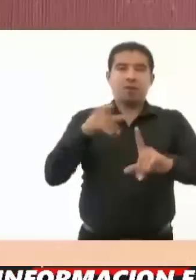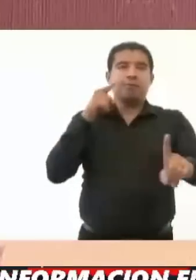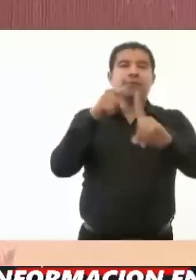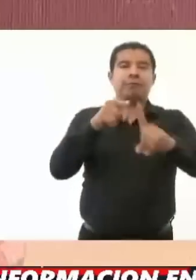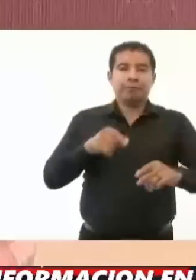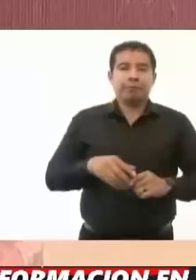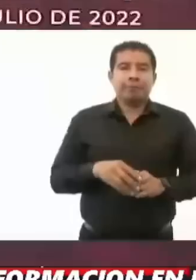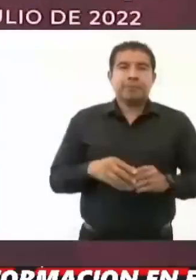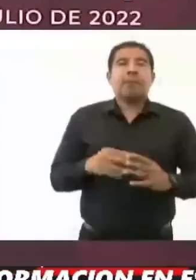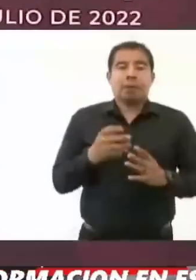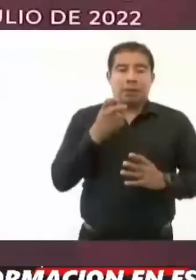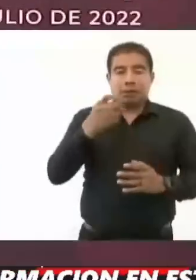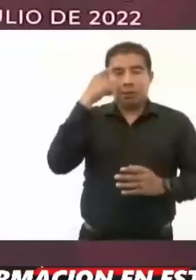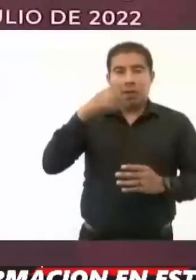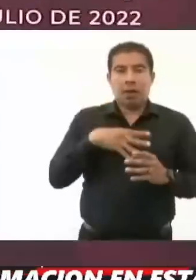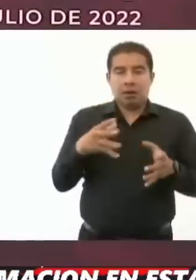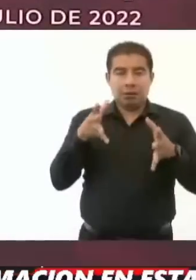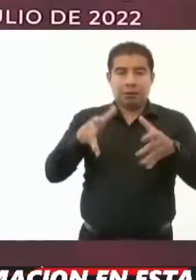Porque también eso era lo otro.